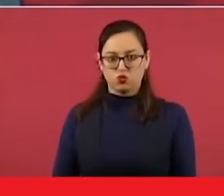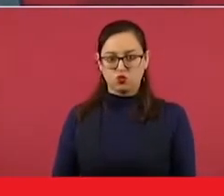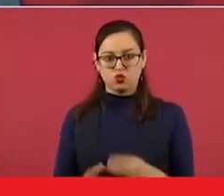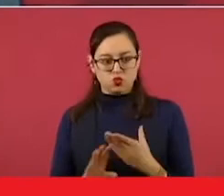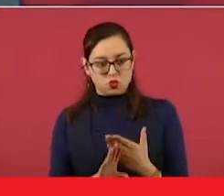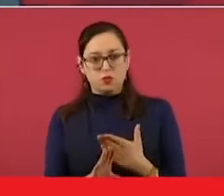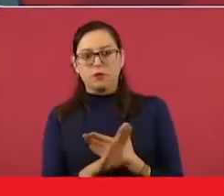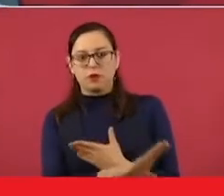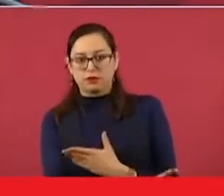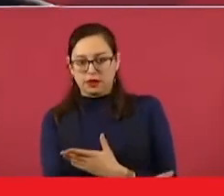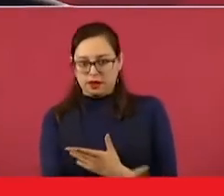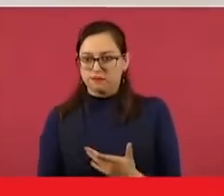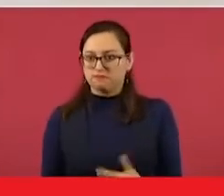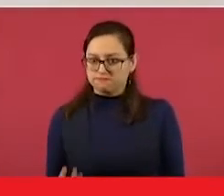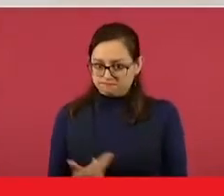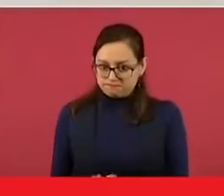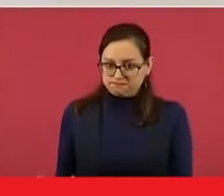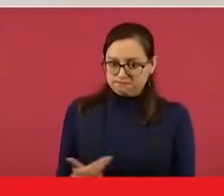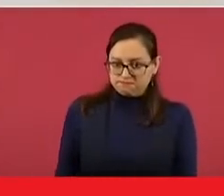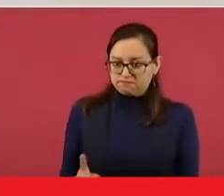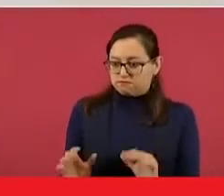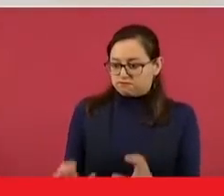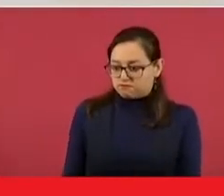es un trabajo